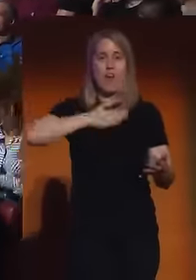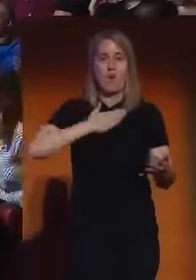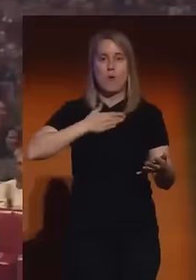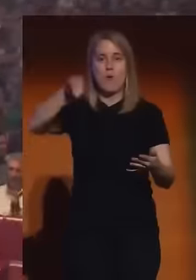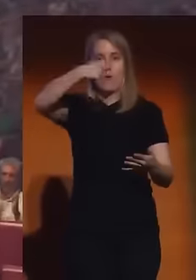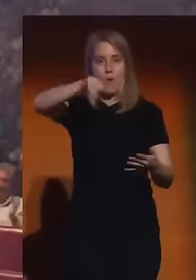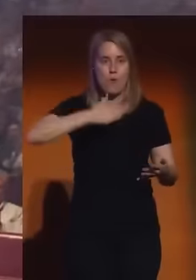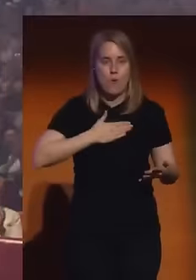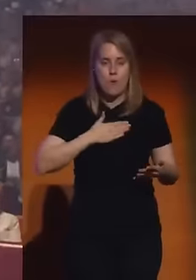ner Oh